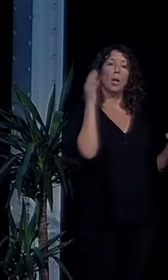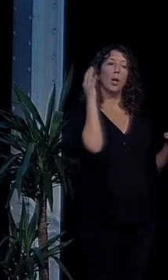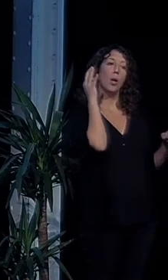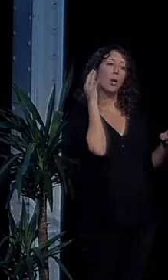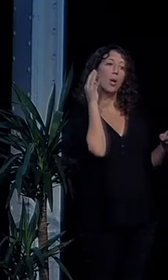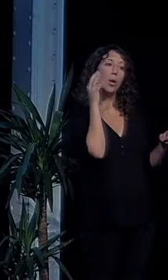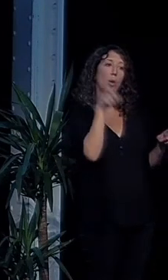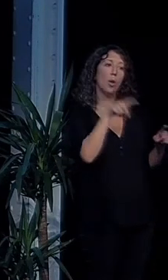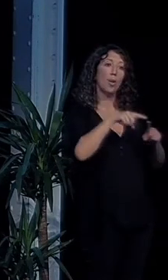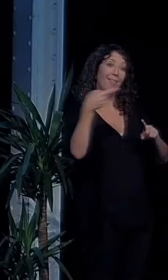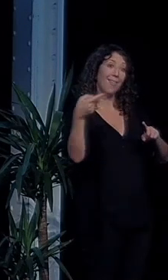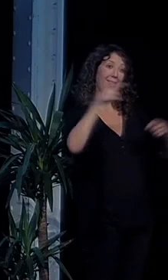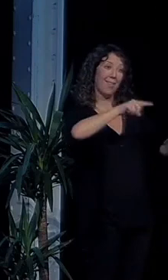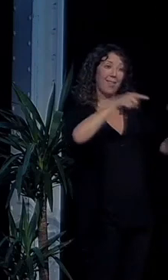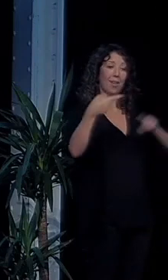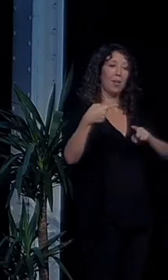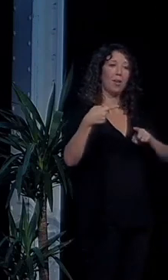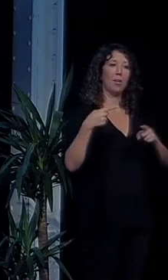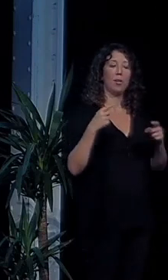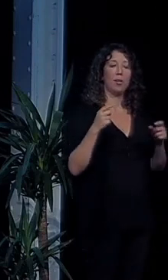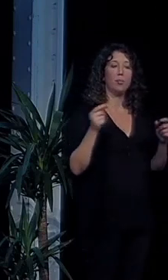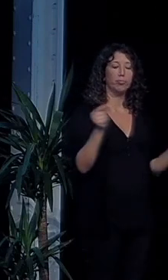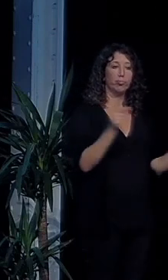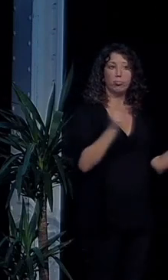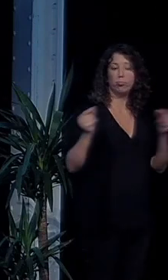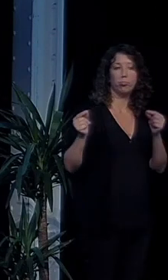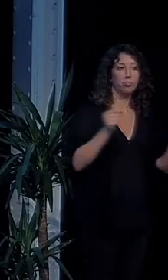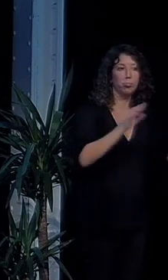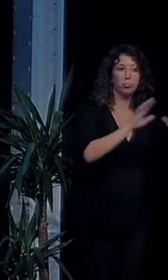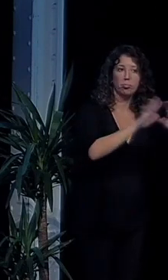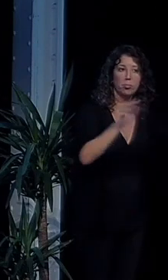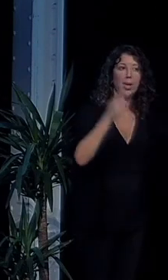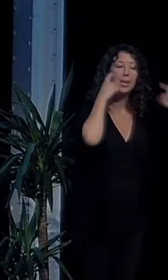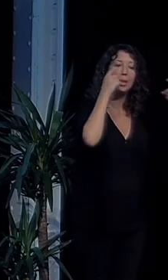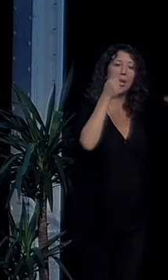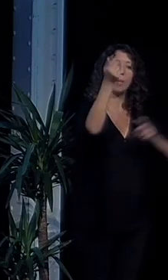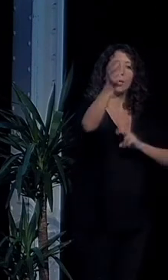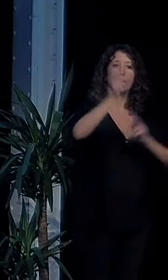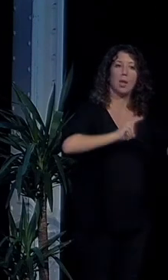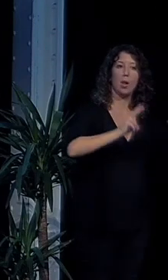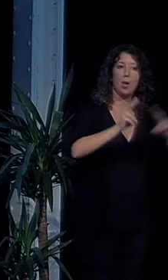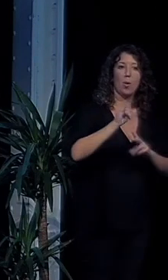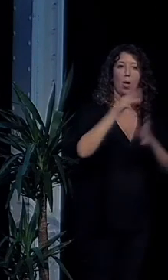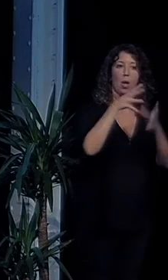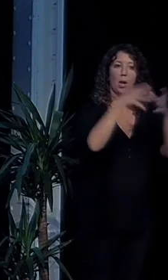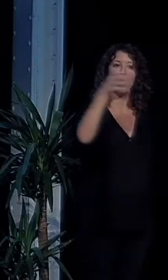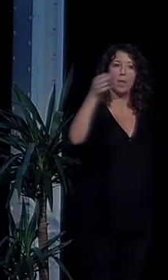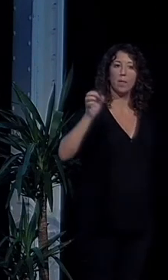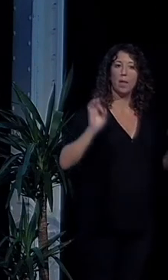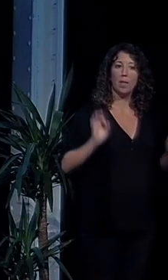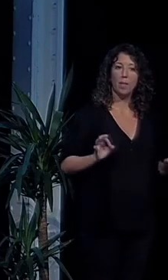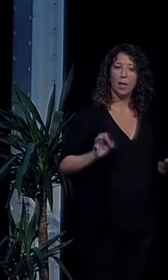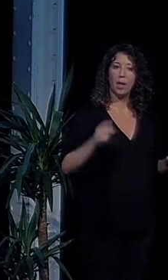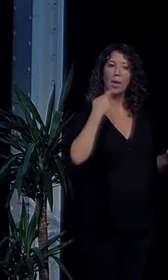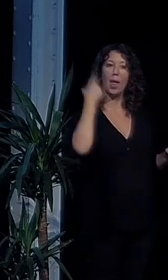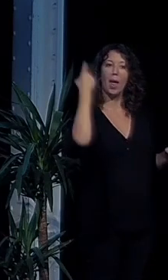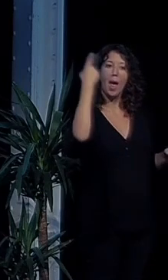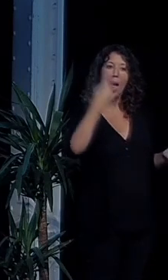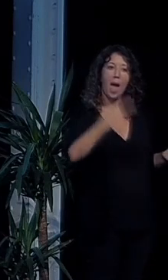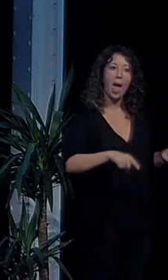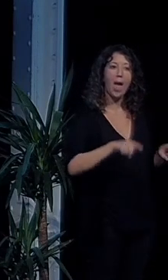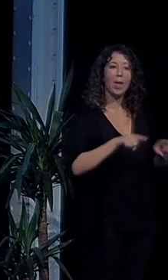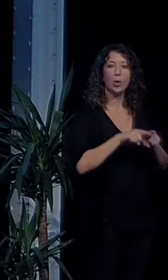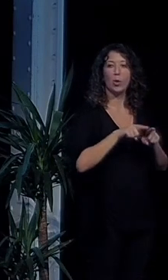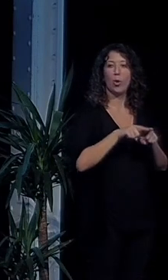las otras y que empecemos a dialogar y a entendernos, porque siento como que hay un ambiente